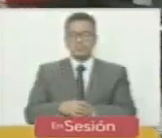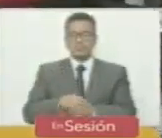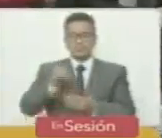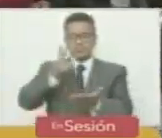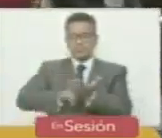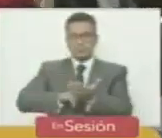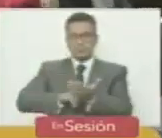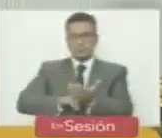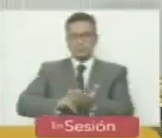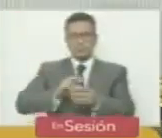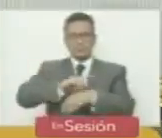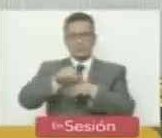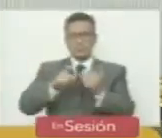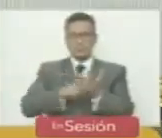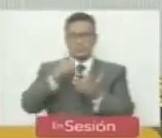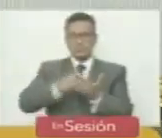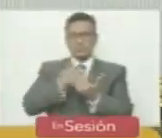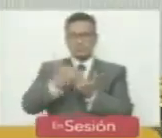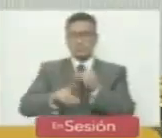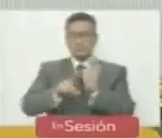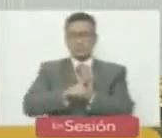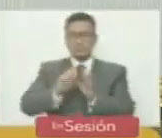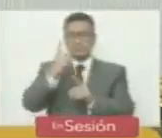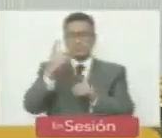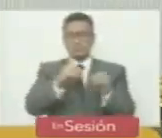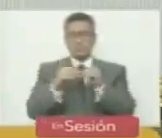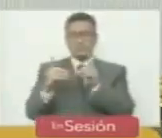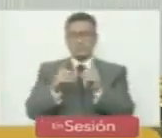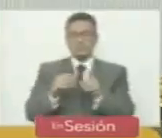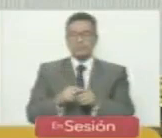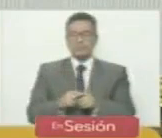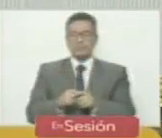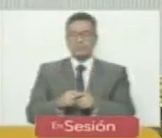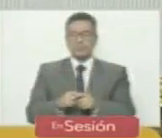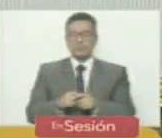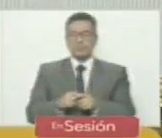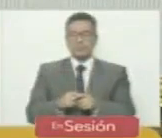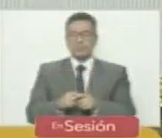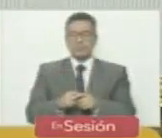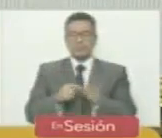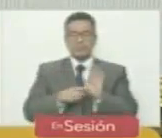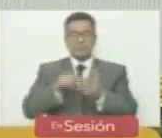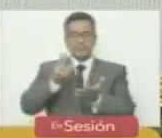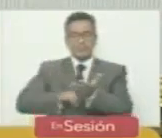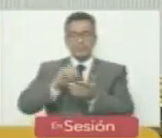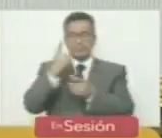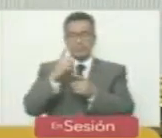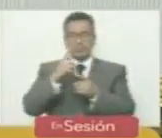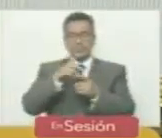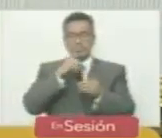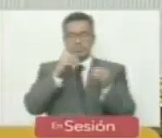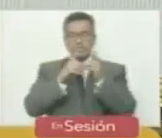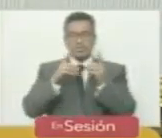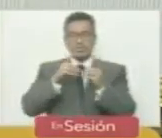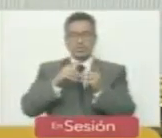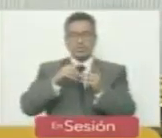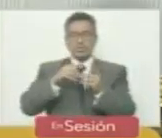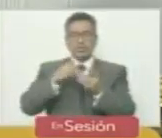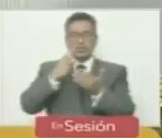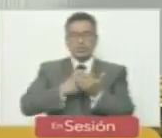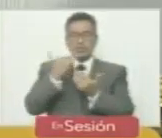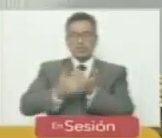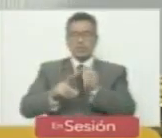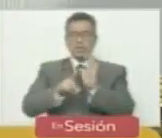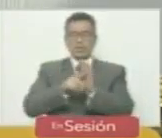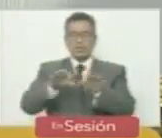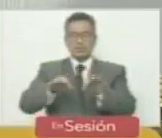Aprobado por unanimidad este proyecto de ley en su primera discusión. Se declara aprobado en primera discusión el proyecto de